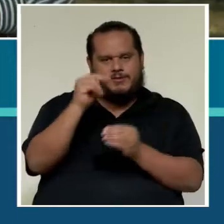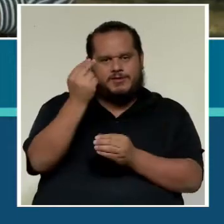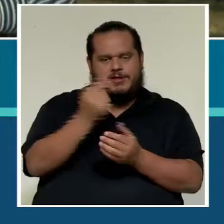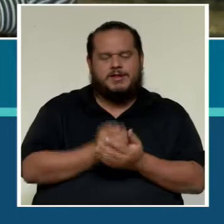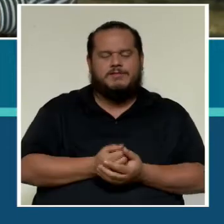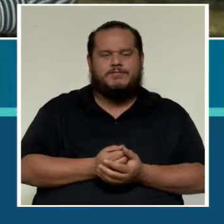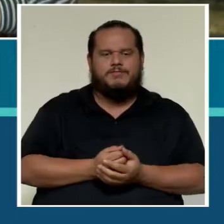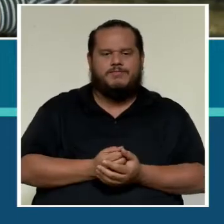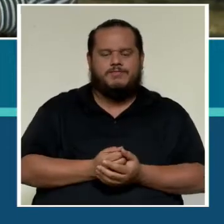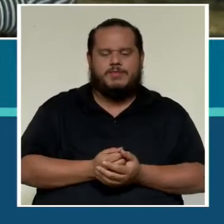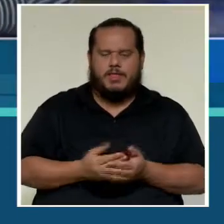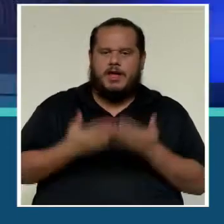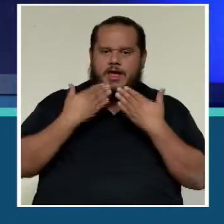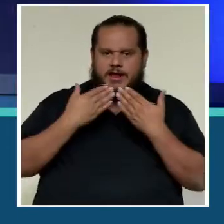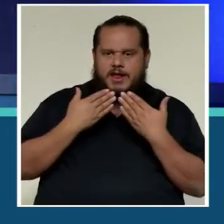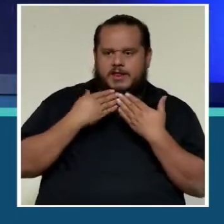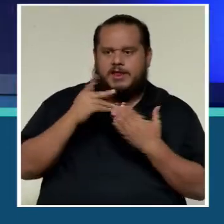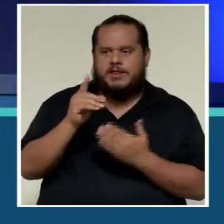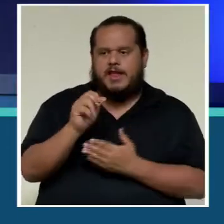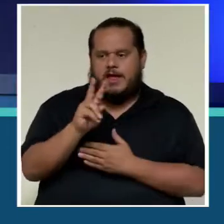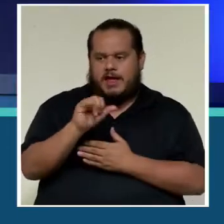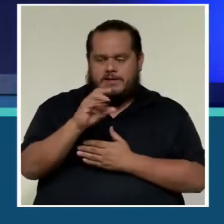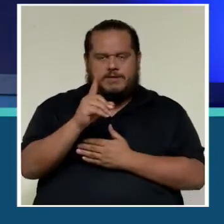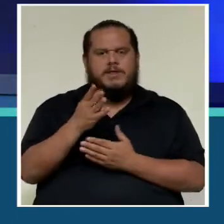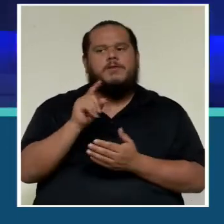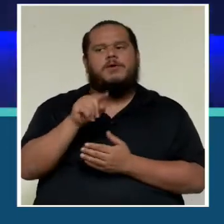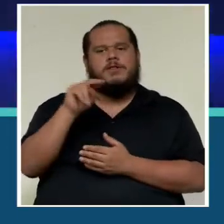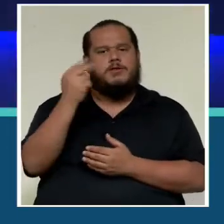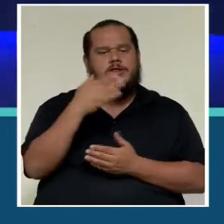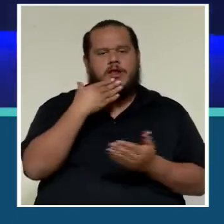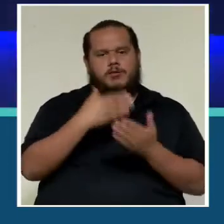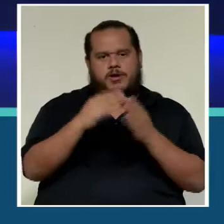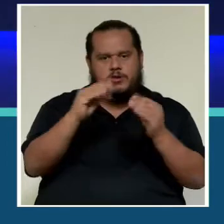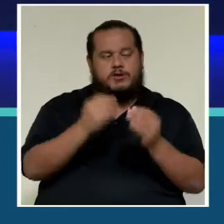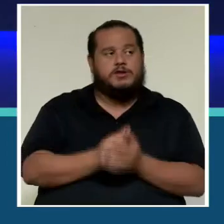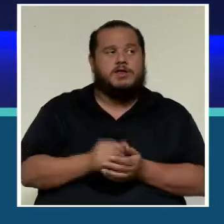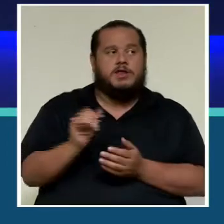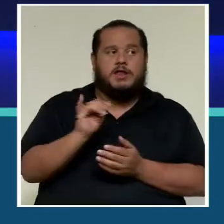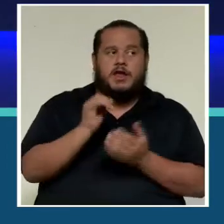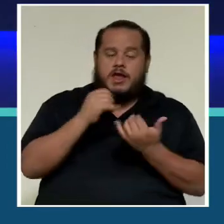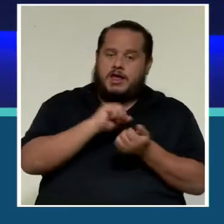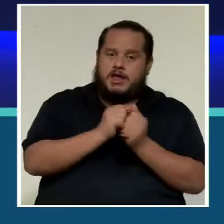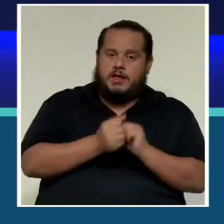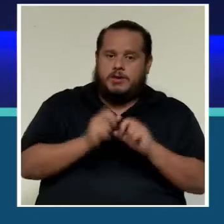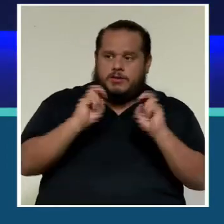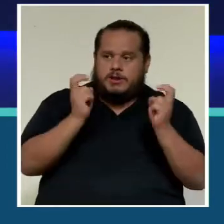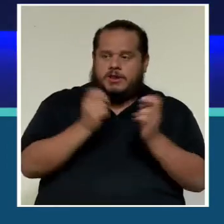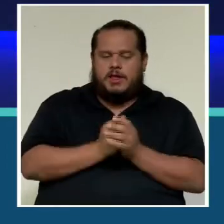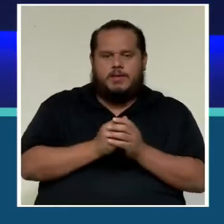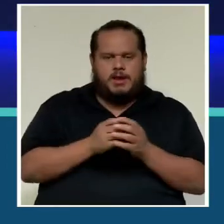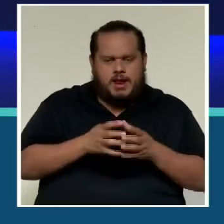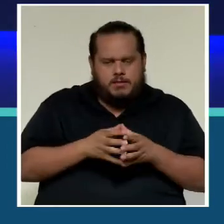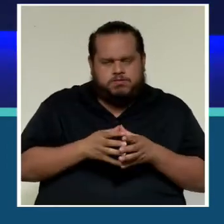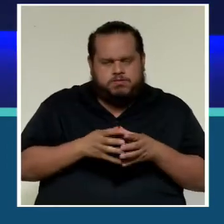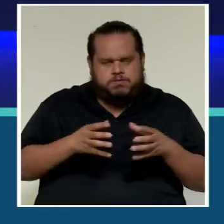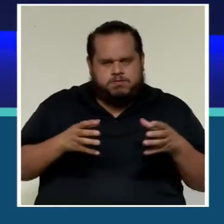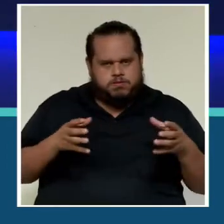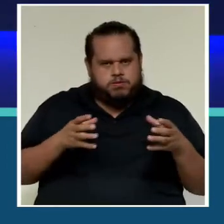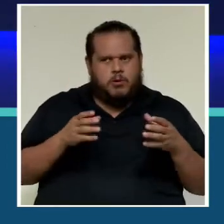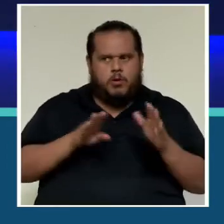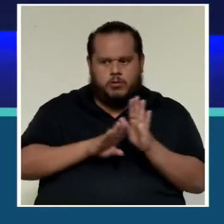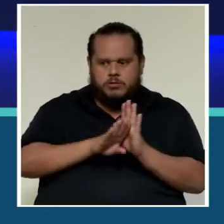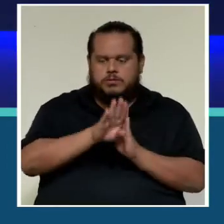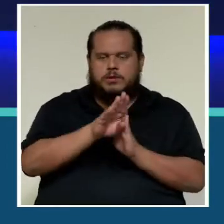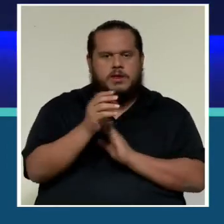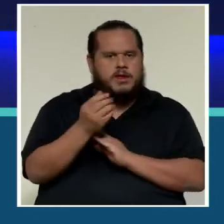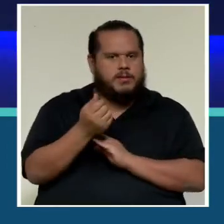Noticias. Gracias, David, por esta noticia. Muy buenas noches. Cambiamos de tema. La inflación o incremento en el precio no